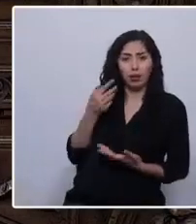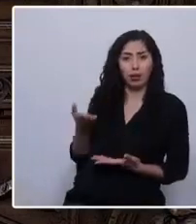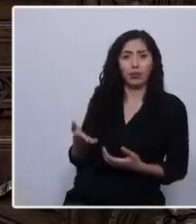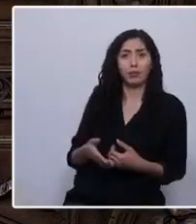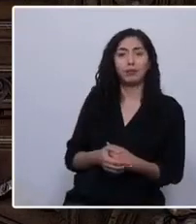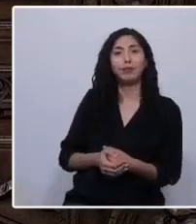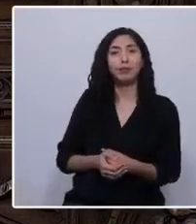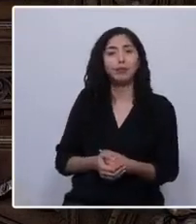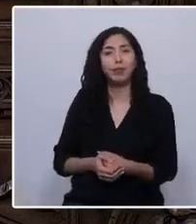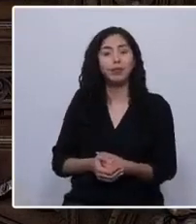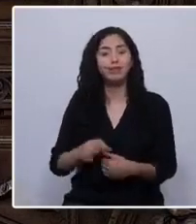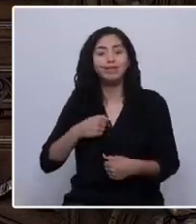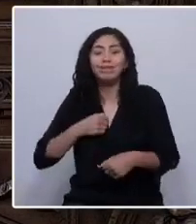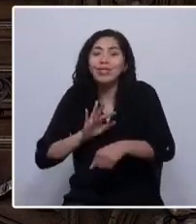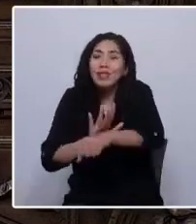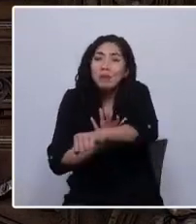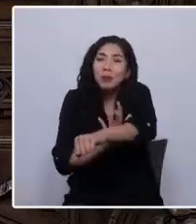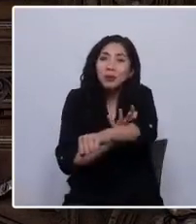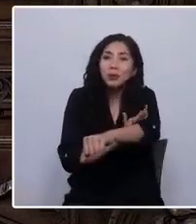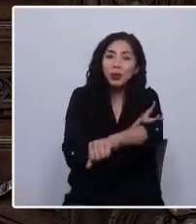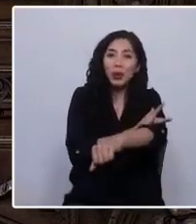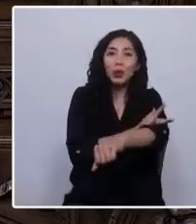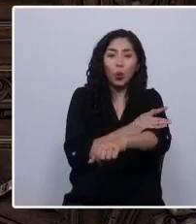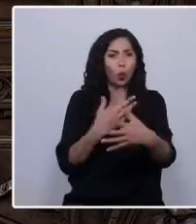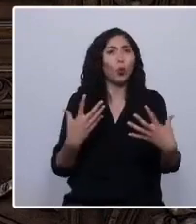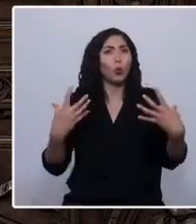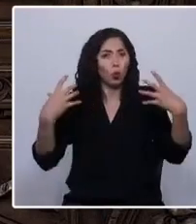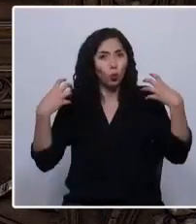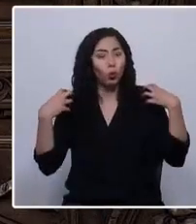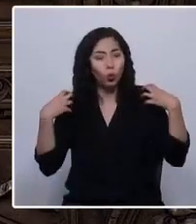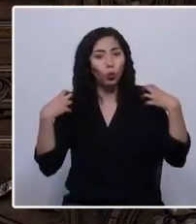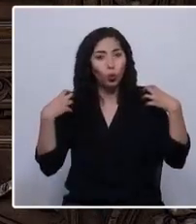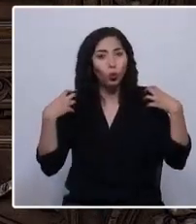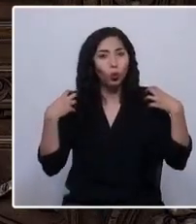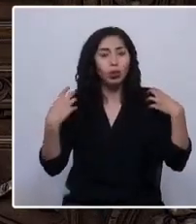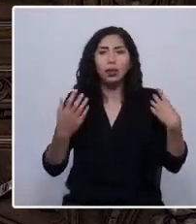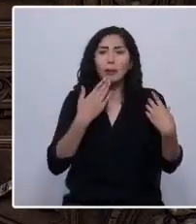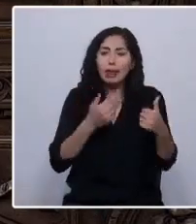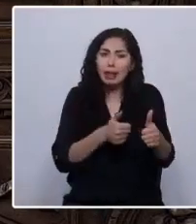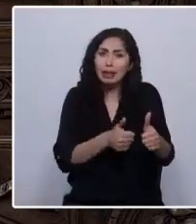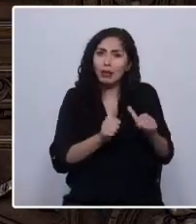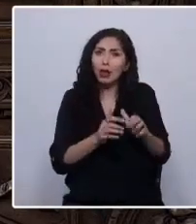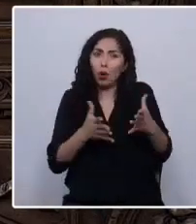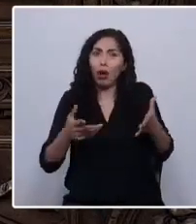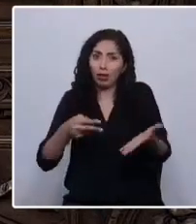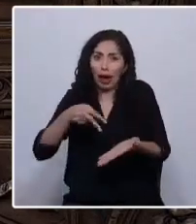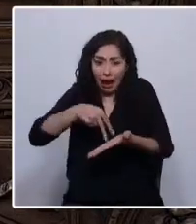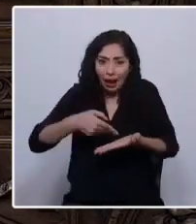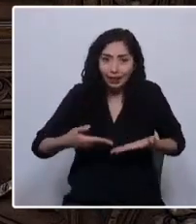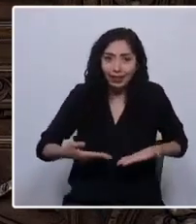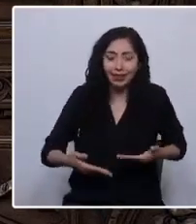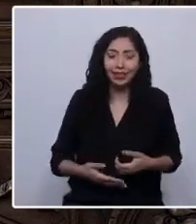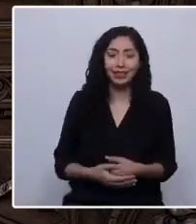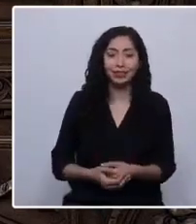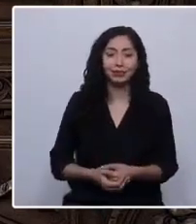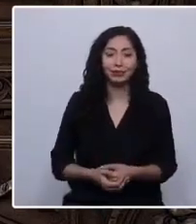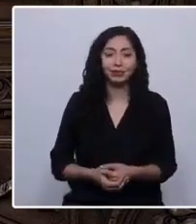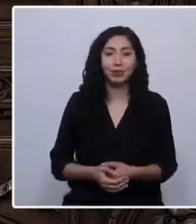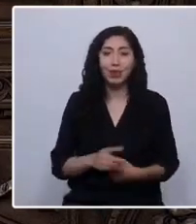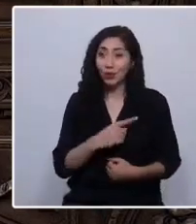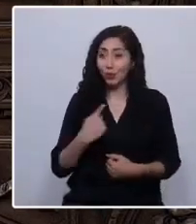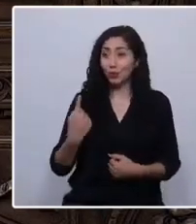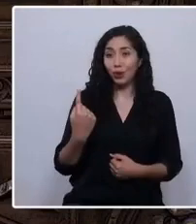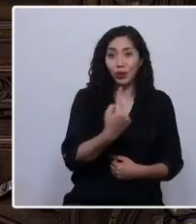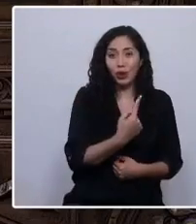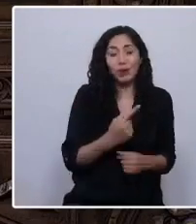Qué emoción, responsabilidad y enorme desafío estar acá. Somos